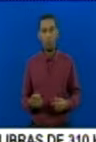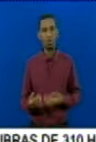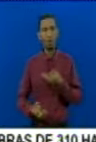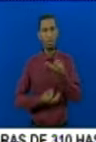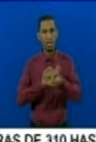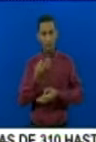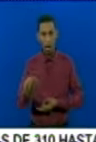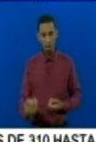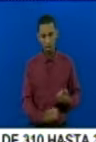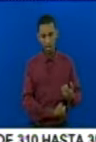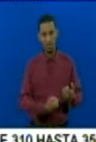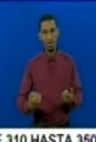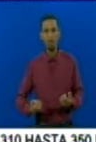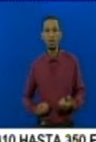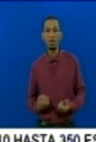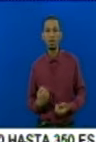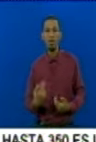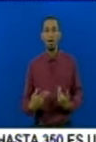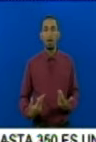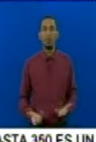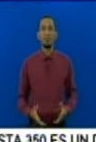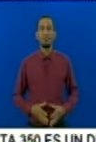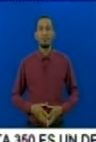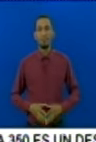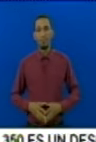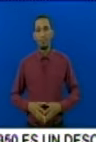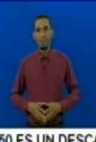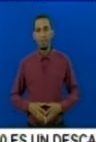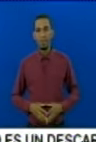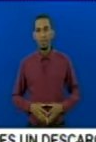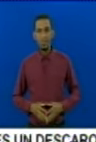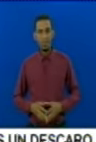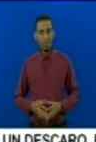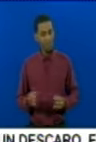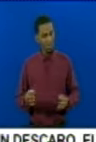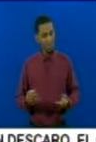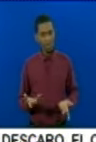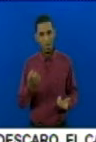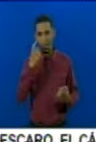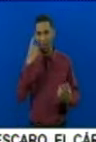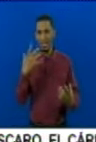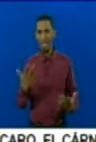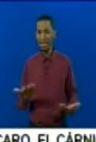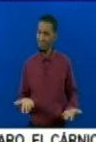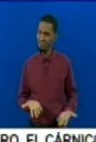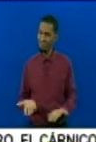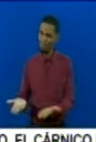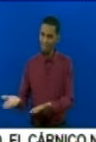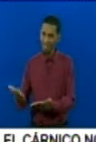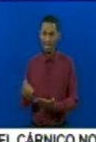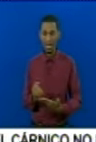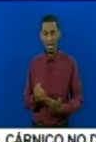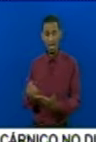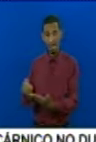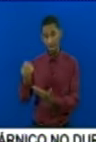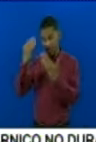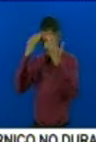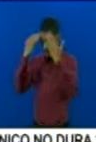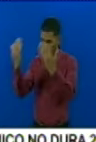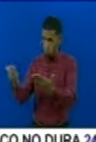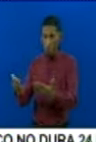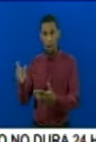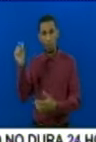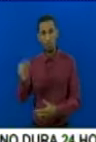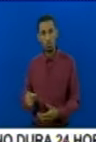de ese esfuerzo que realizan todos los que intervienen en este proceso. Es válido entonces el reconocimiento para todas aquellas personas que nos están mirando, que forman parte de